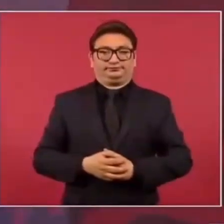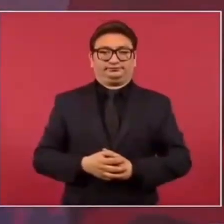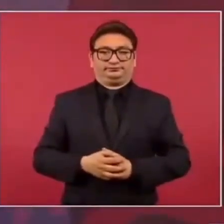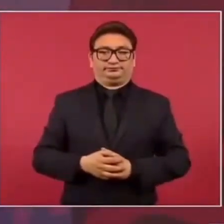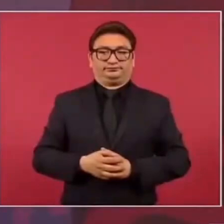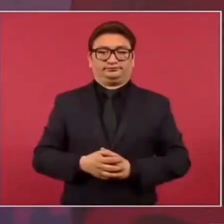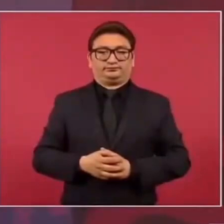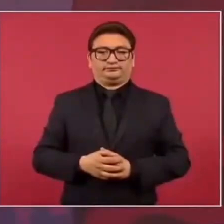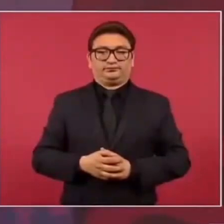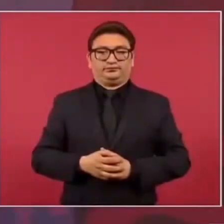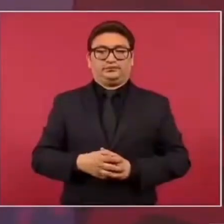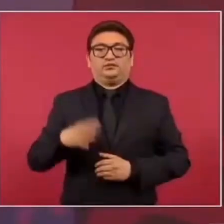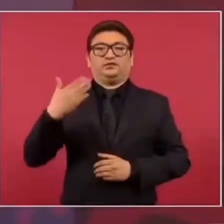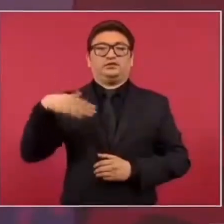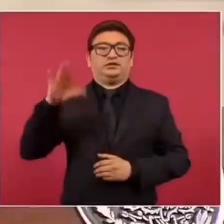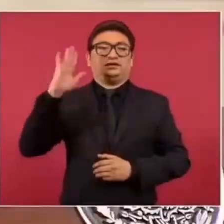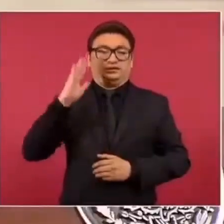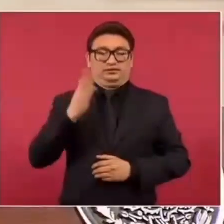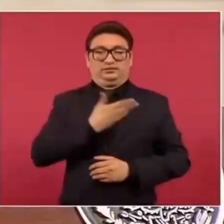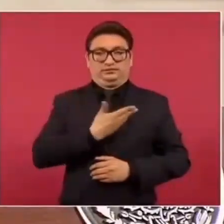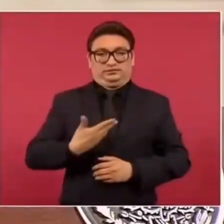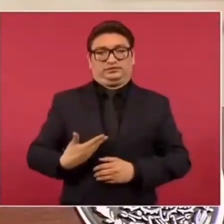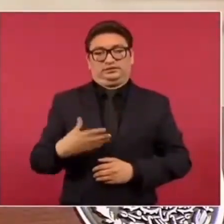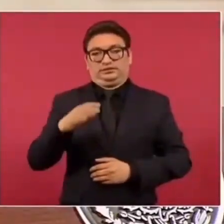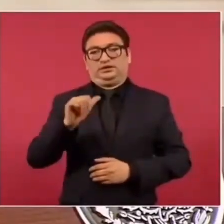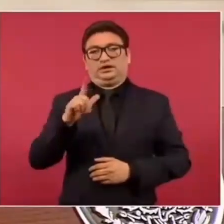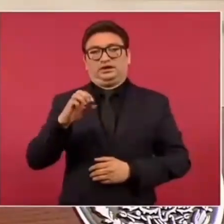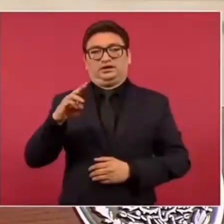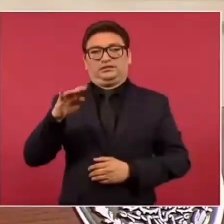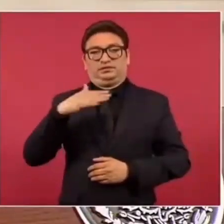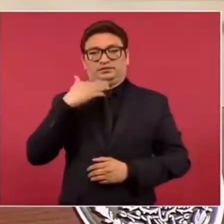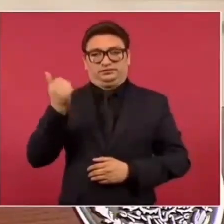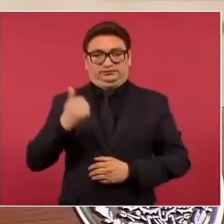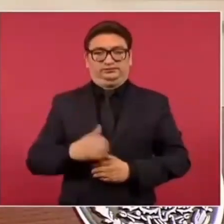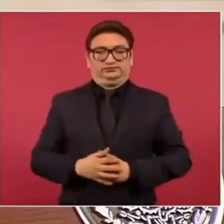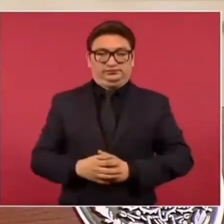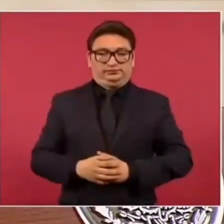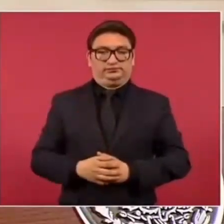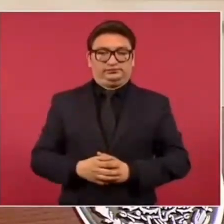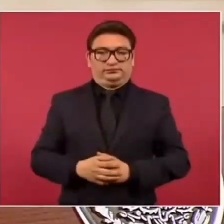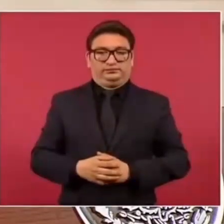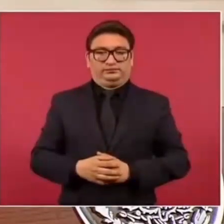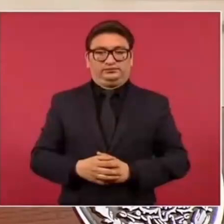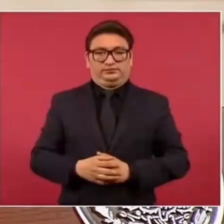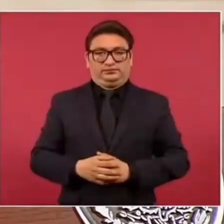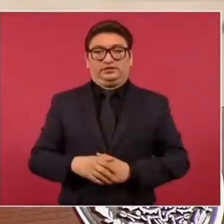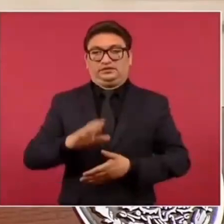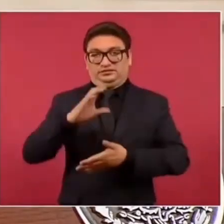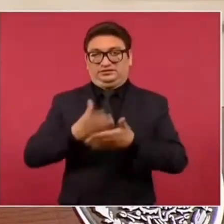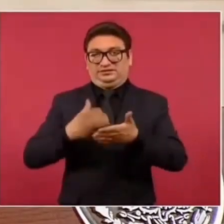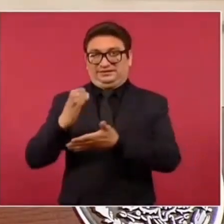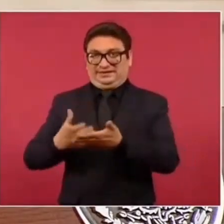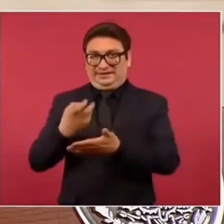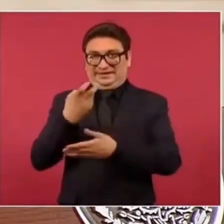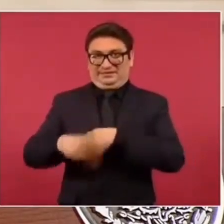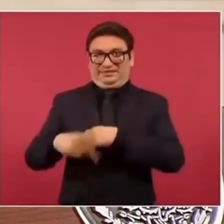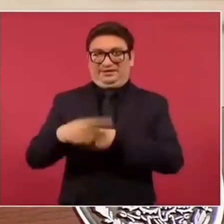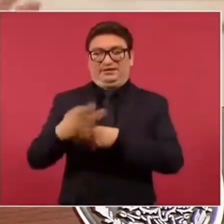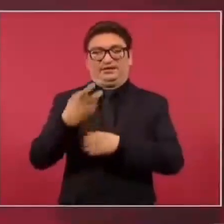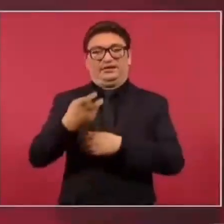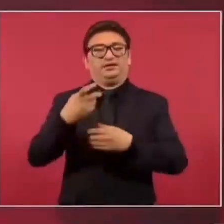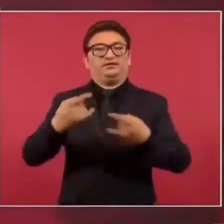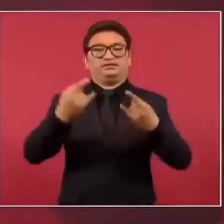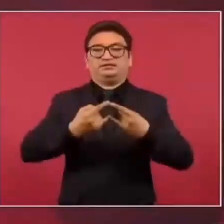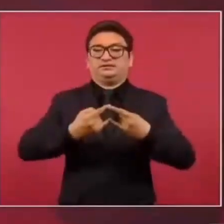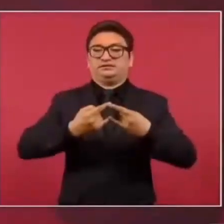en el gobierno del presidente alemán, los llamados contratos riesgos. Y es